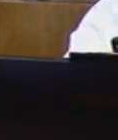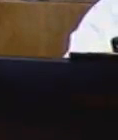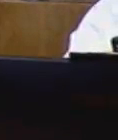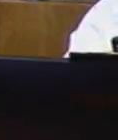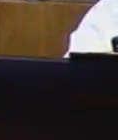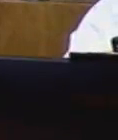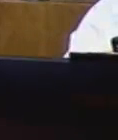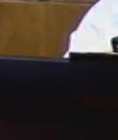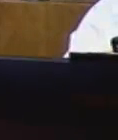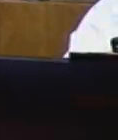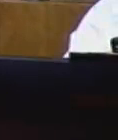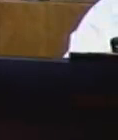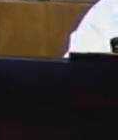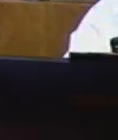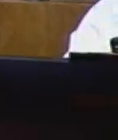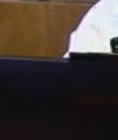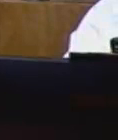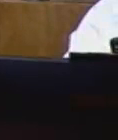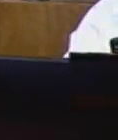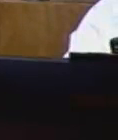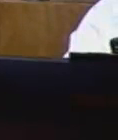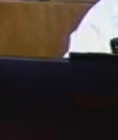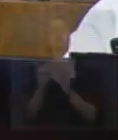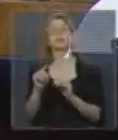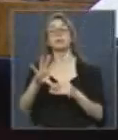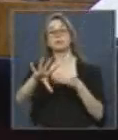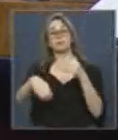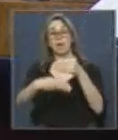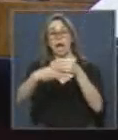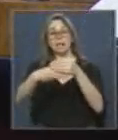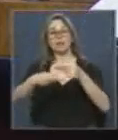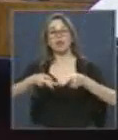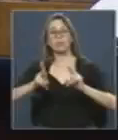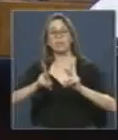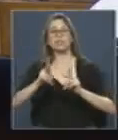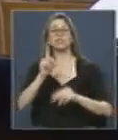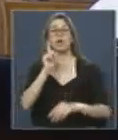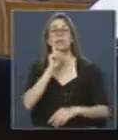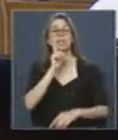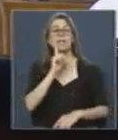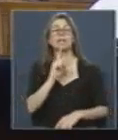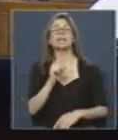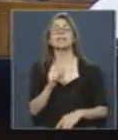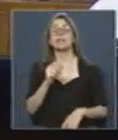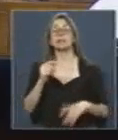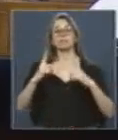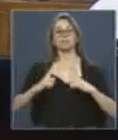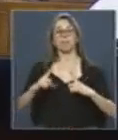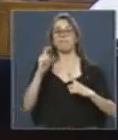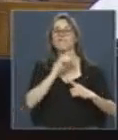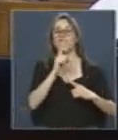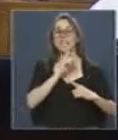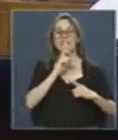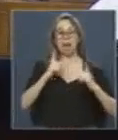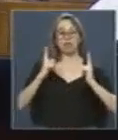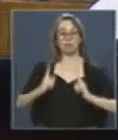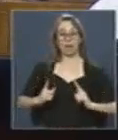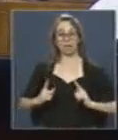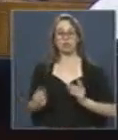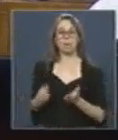es agregar el derecho a un feriado aumentado en 5 días hábiles para la región